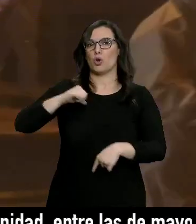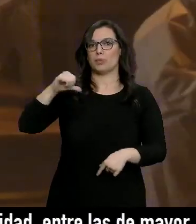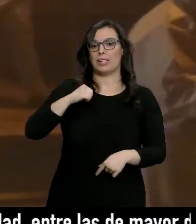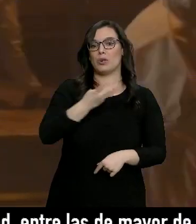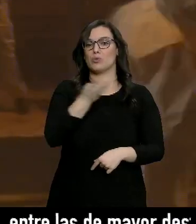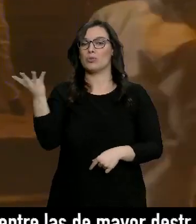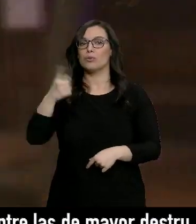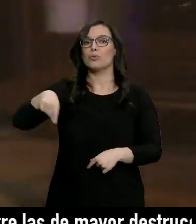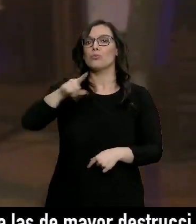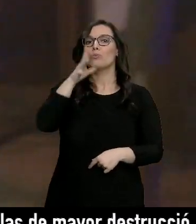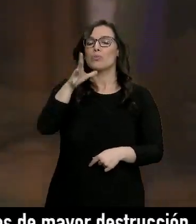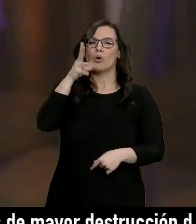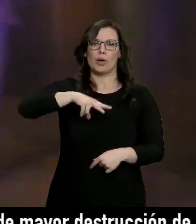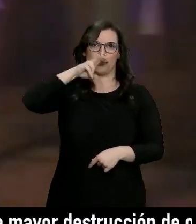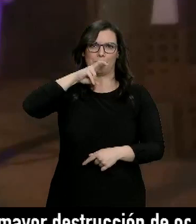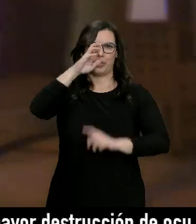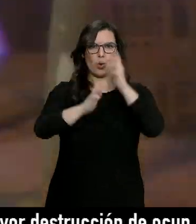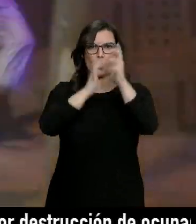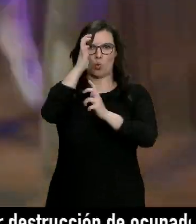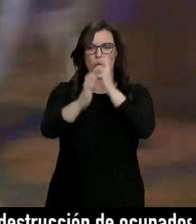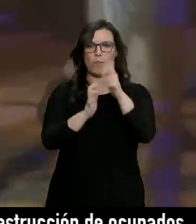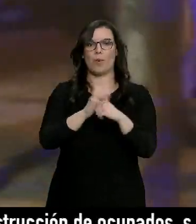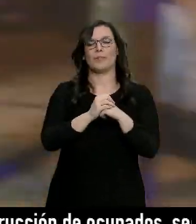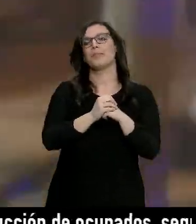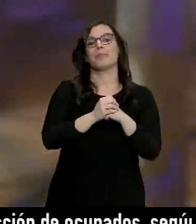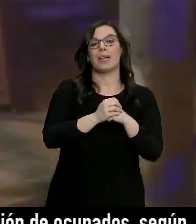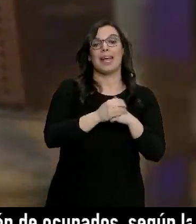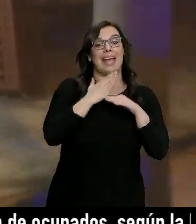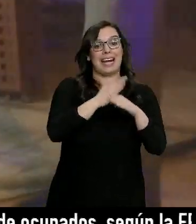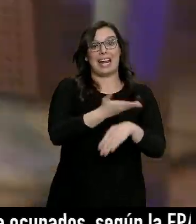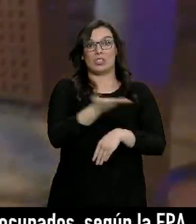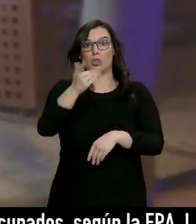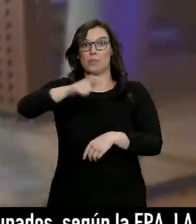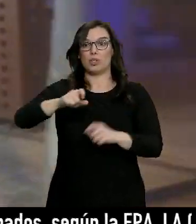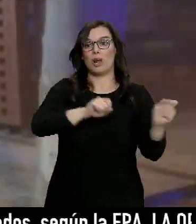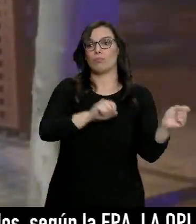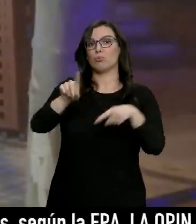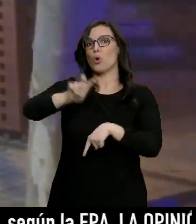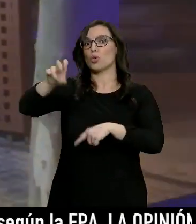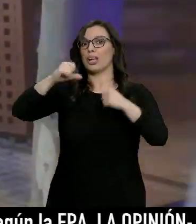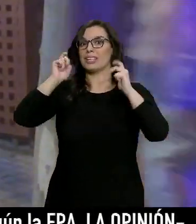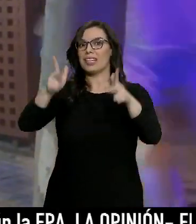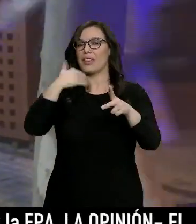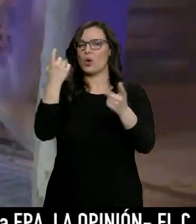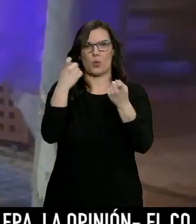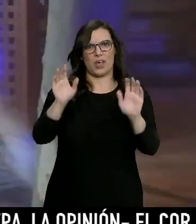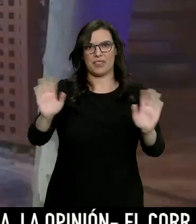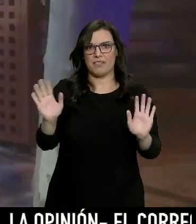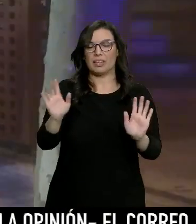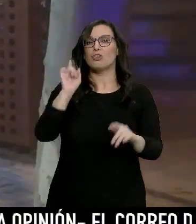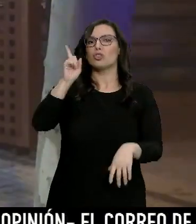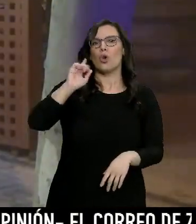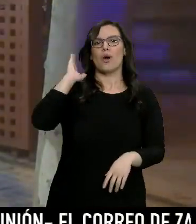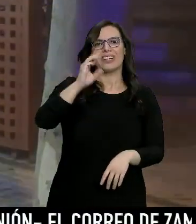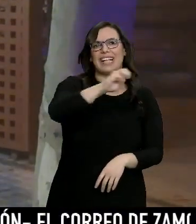las 9 por inhalación de humo. No ha sido necesario ubicar al resto de internos en otras residencias. Solo ha resultado afectada la